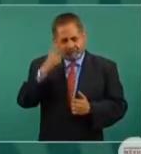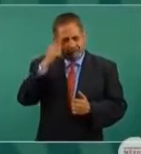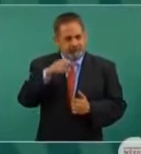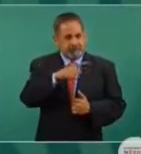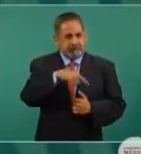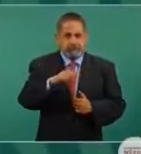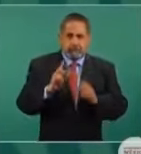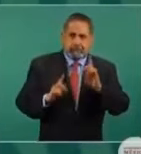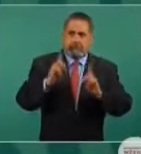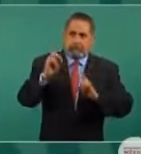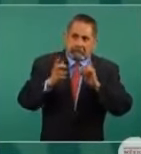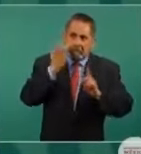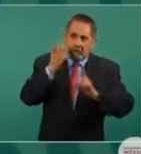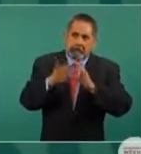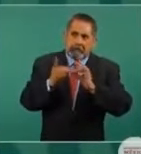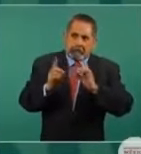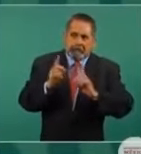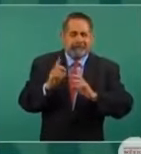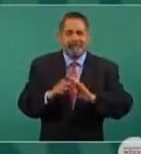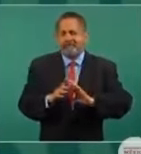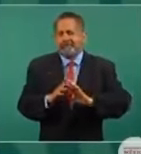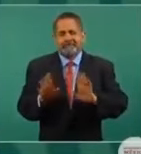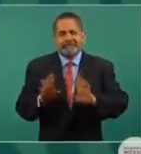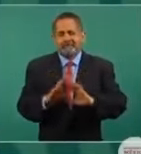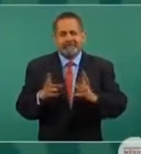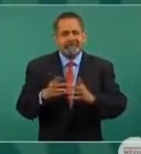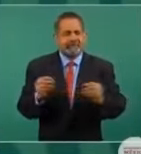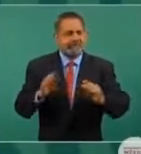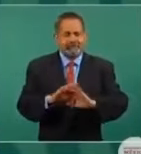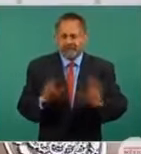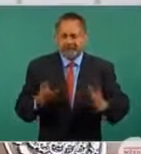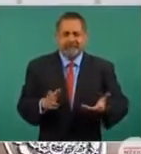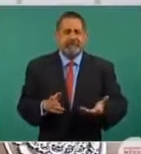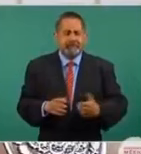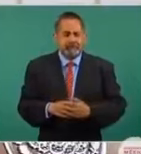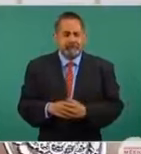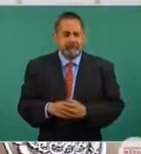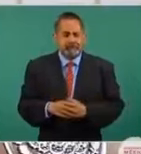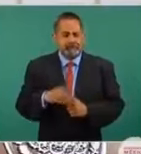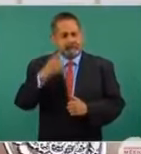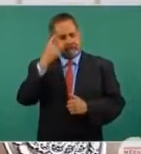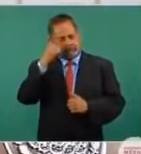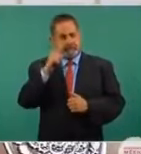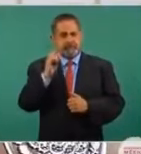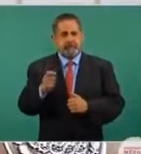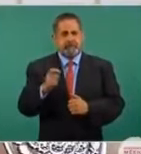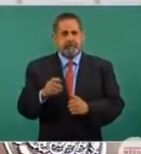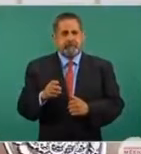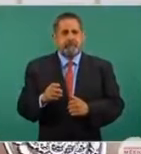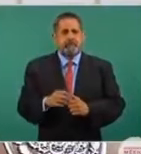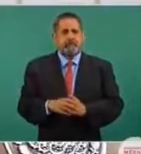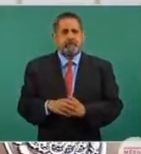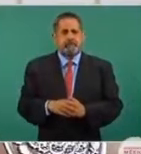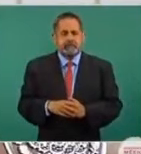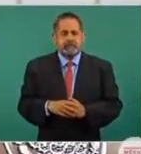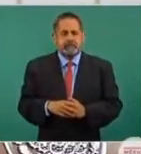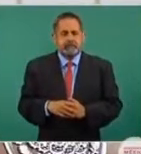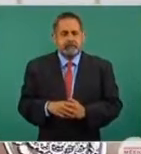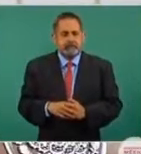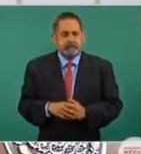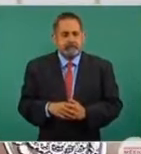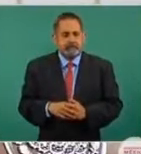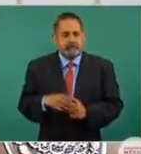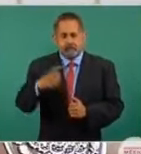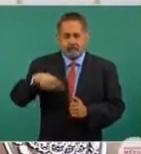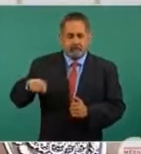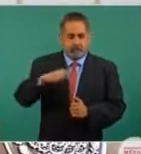disipar dudas, sobre todo para que los que